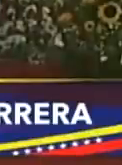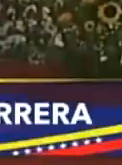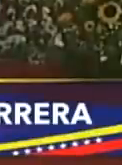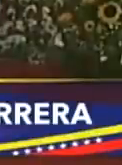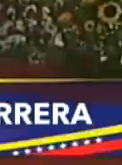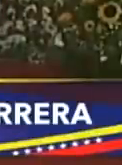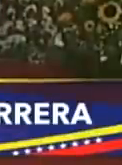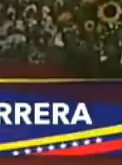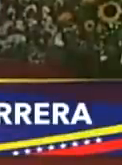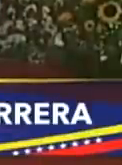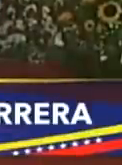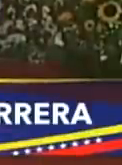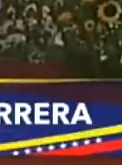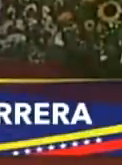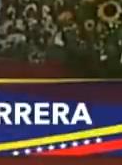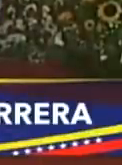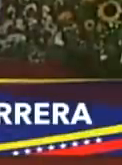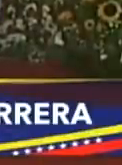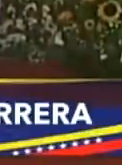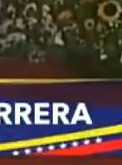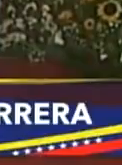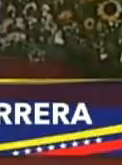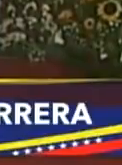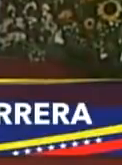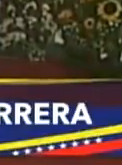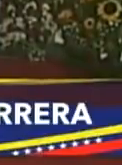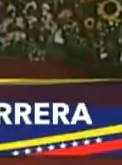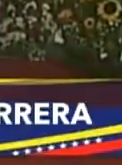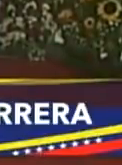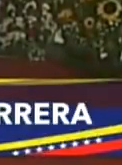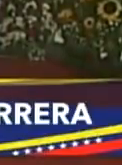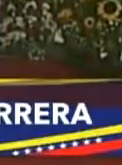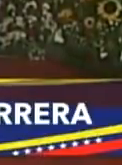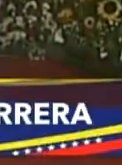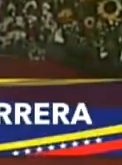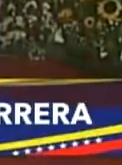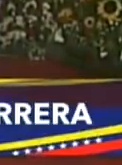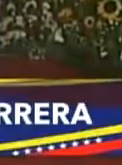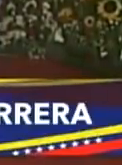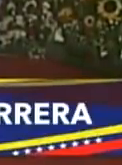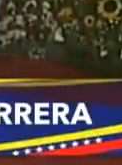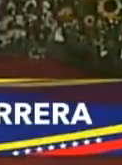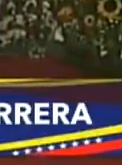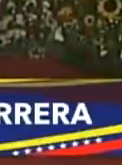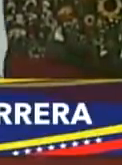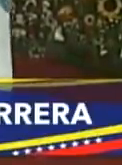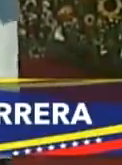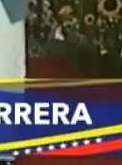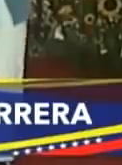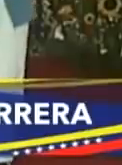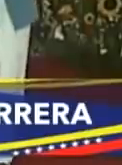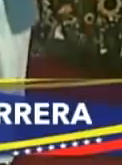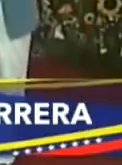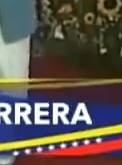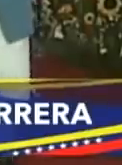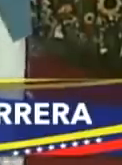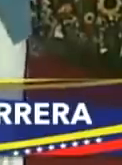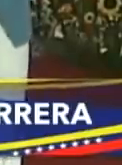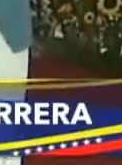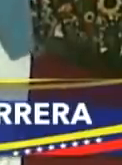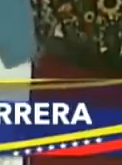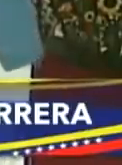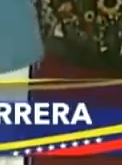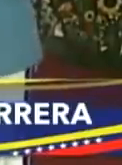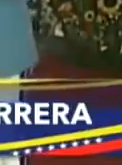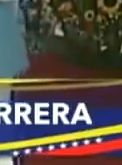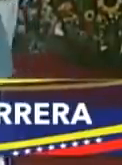Tenían ustedes allí la interpretación de Alí Alejandro I en este homenaje póstumo en Capilla Ardiente,